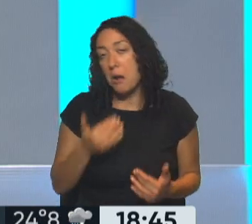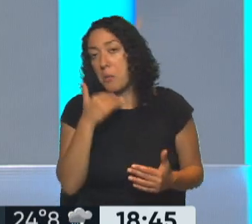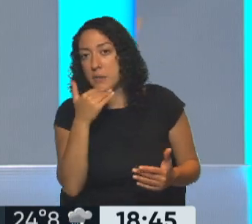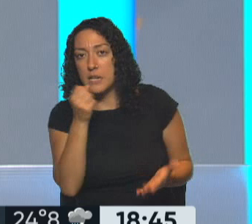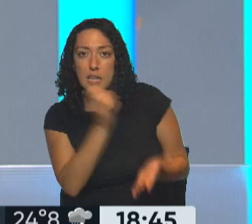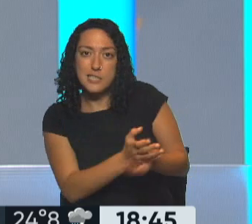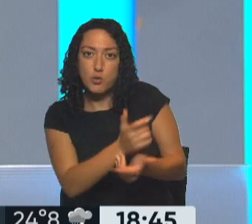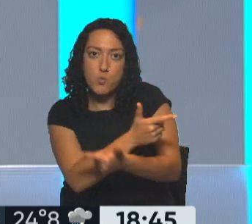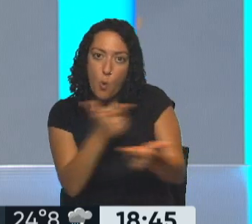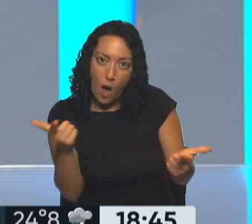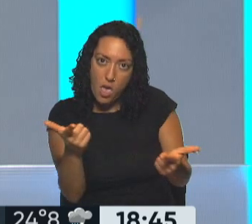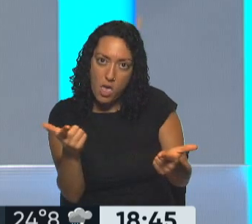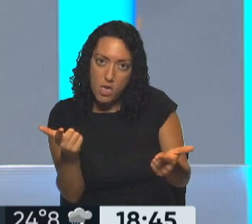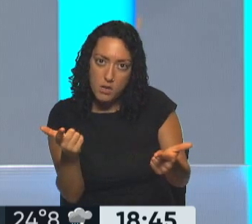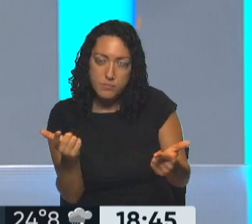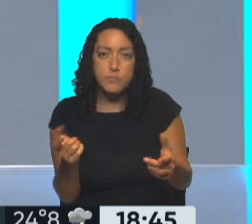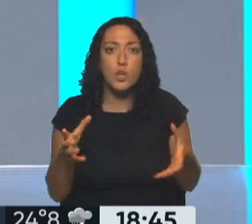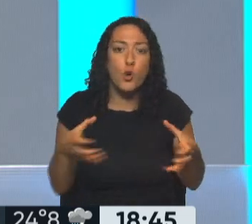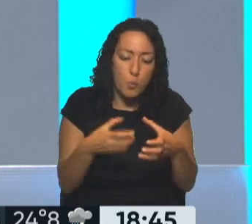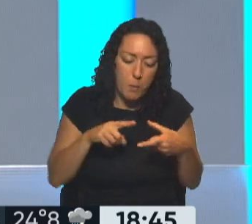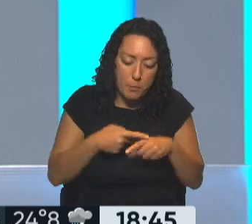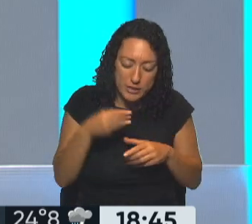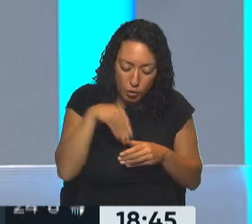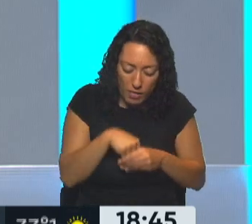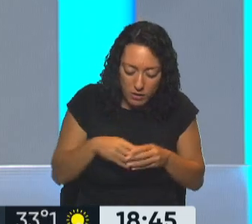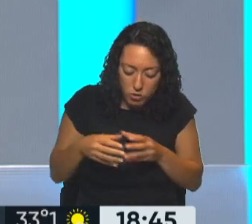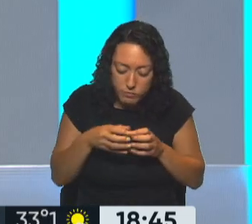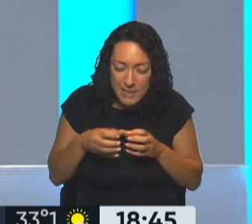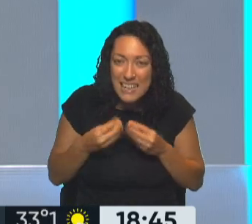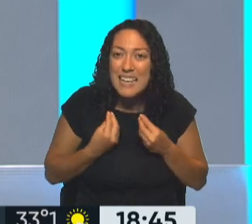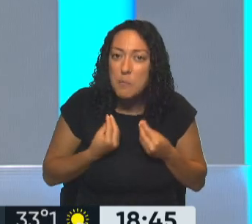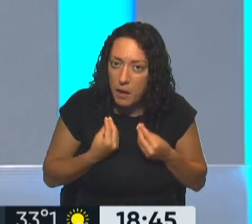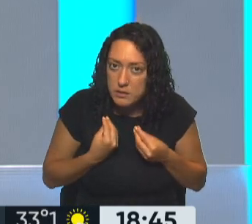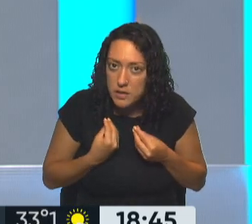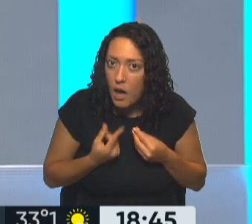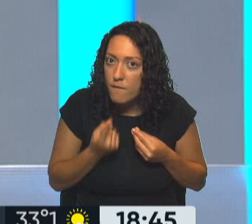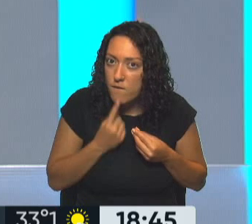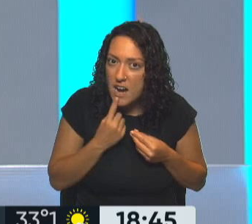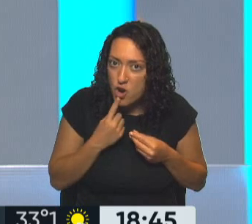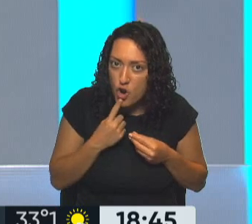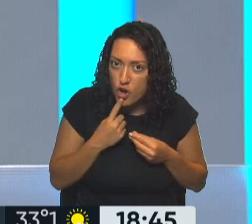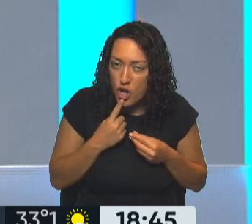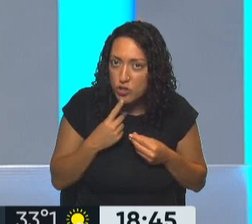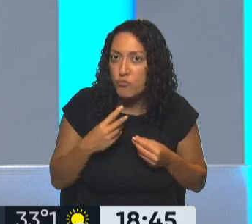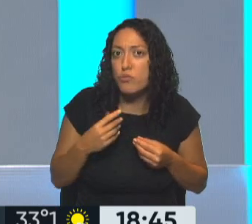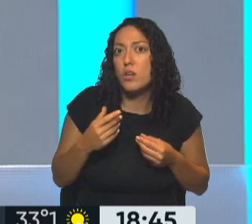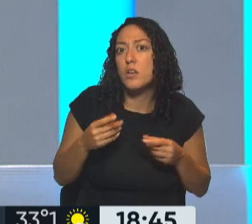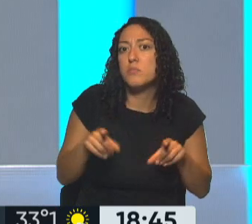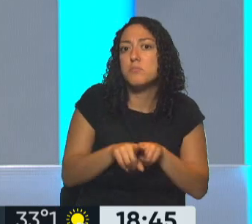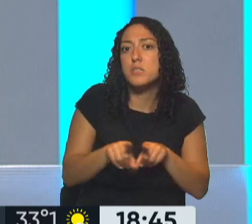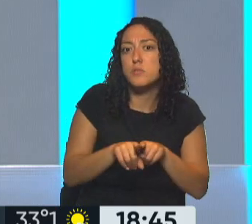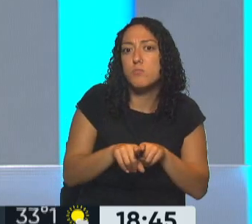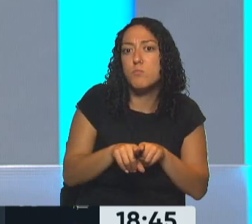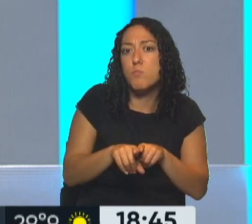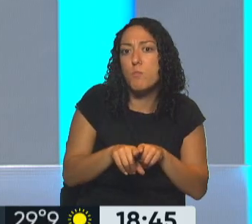hay sanción claro al interior de los partidos políticos Qué está pasando con aquellos varones que son correligionarios y que no